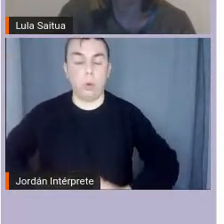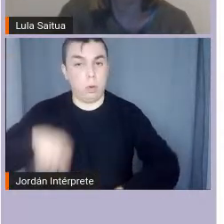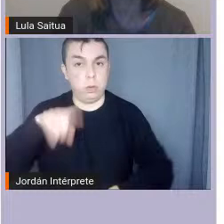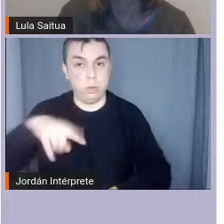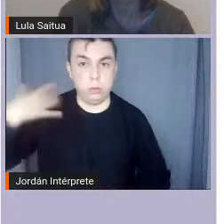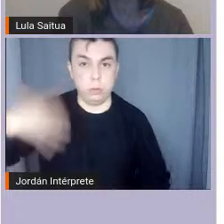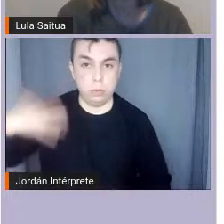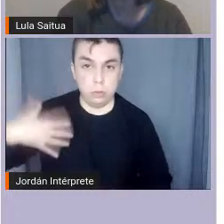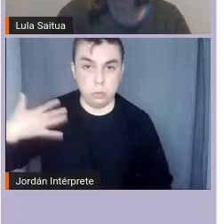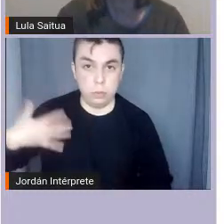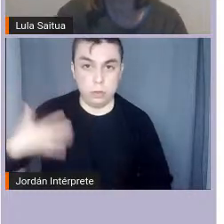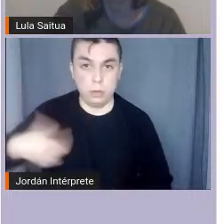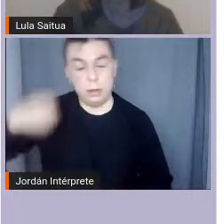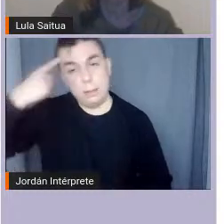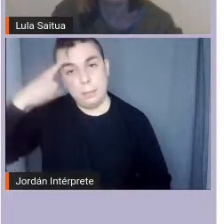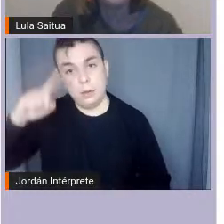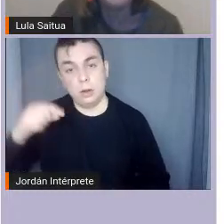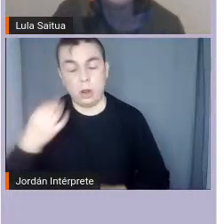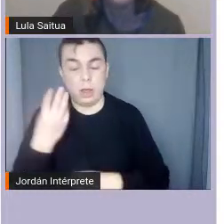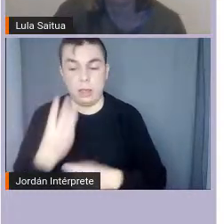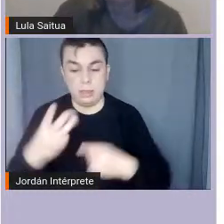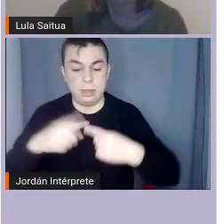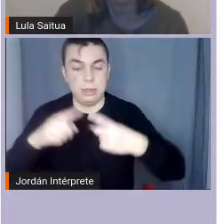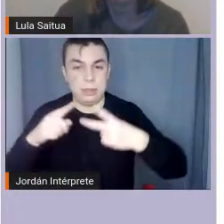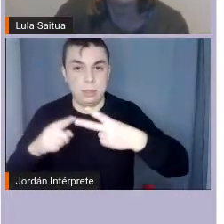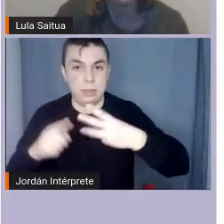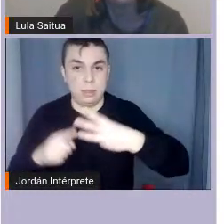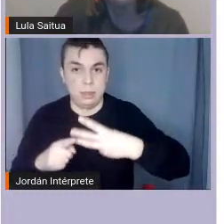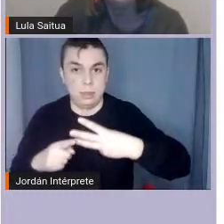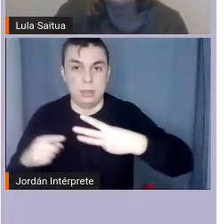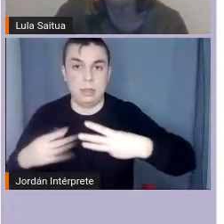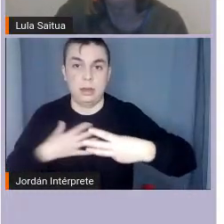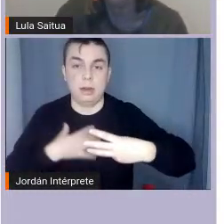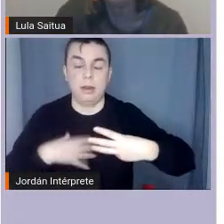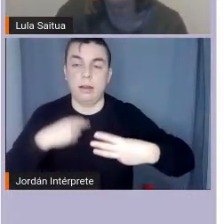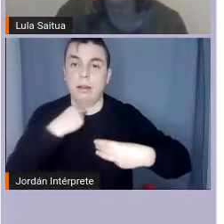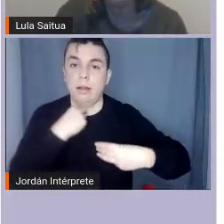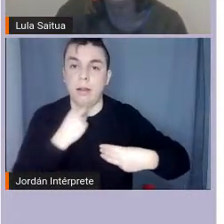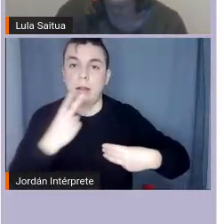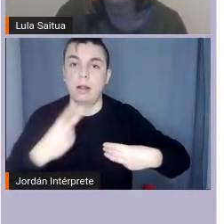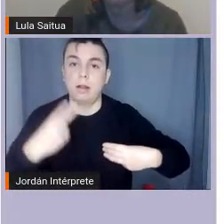pero existen tres órganos importantes: la fonación